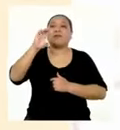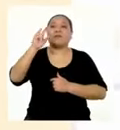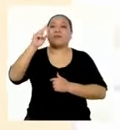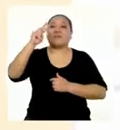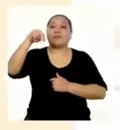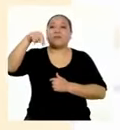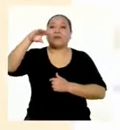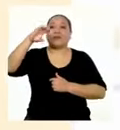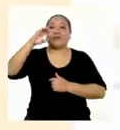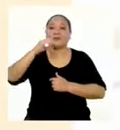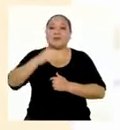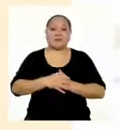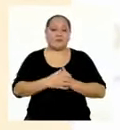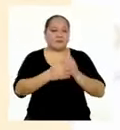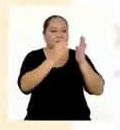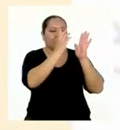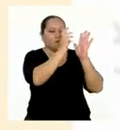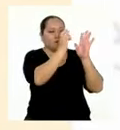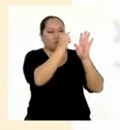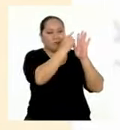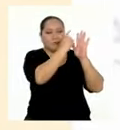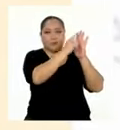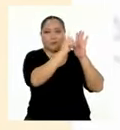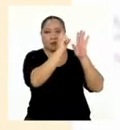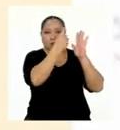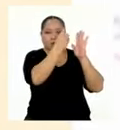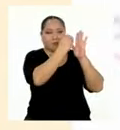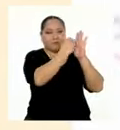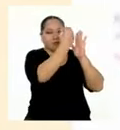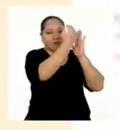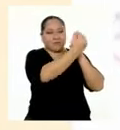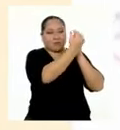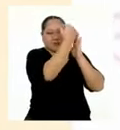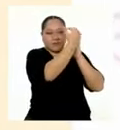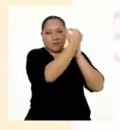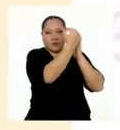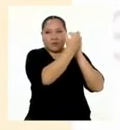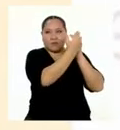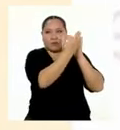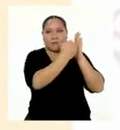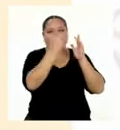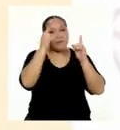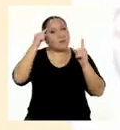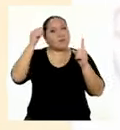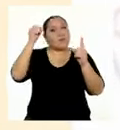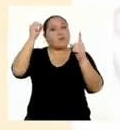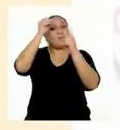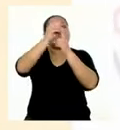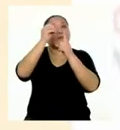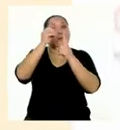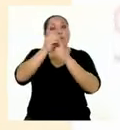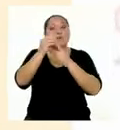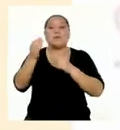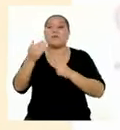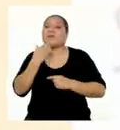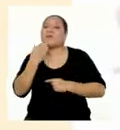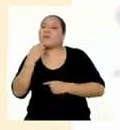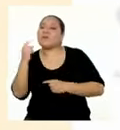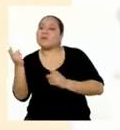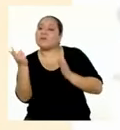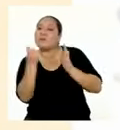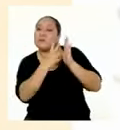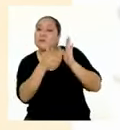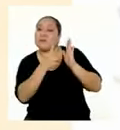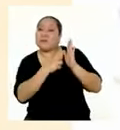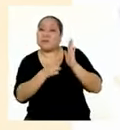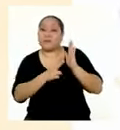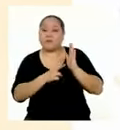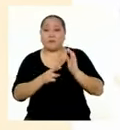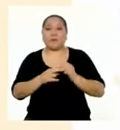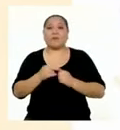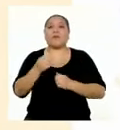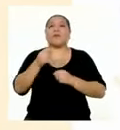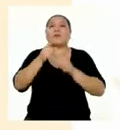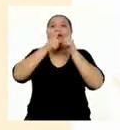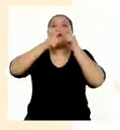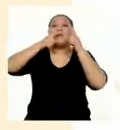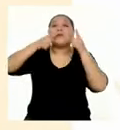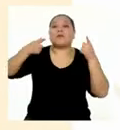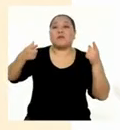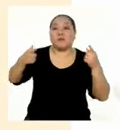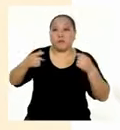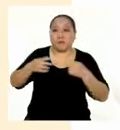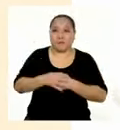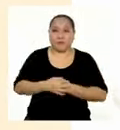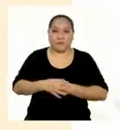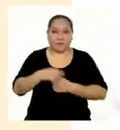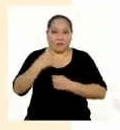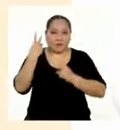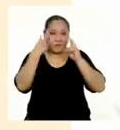los subcriterios que debemos tener en cuenta son el propósito, destinatario y registro. Para